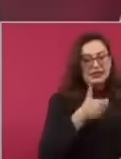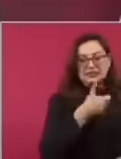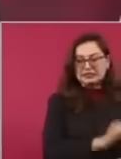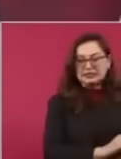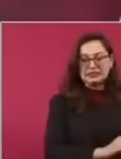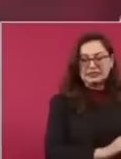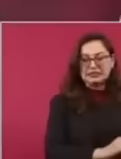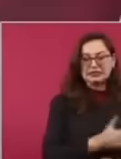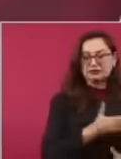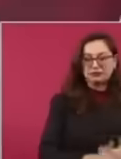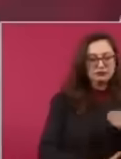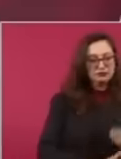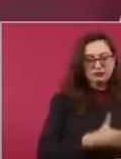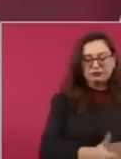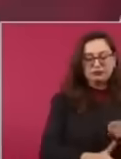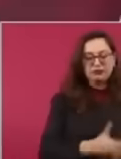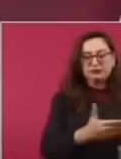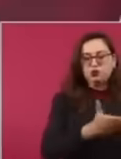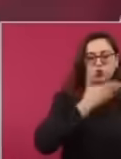ahí van avanzando.